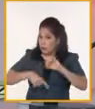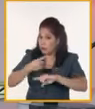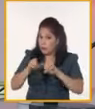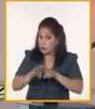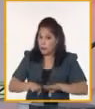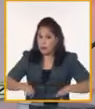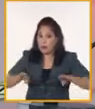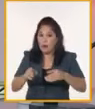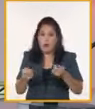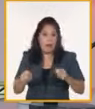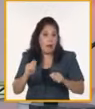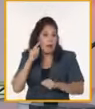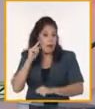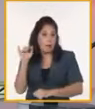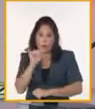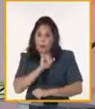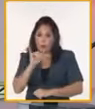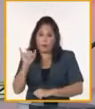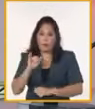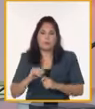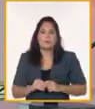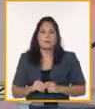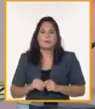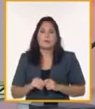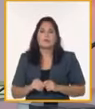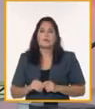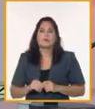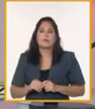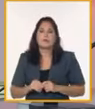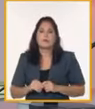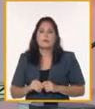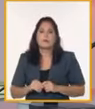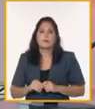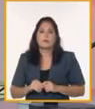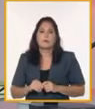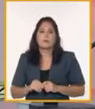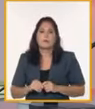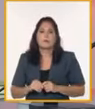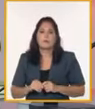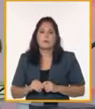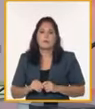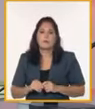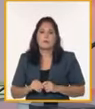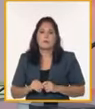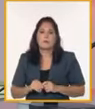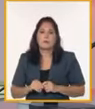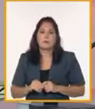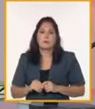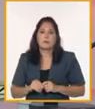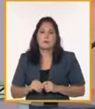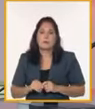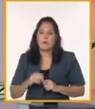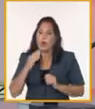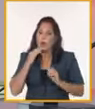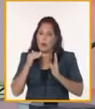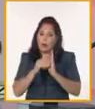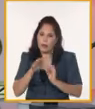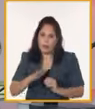y la radio audiencia sé que vamos a tener como seguramente hoy un alto nivel de esa audiencia hasta entonces Muy buenas